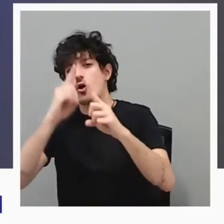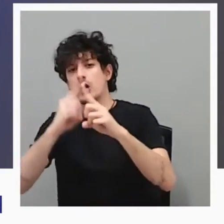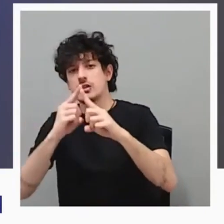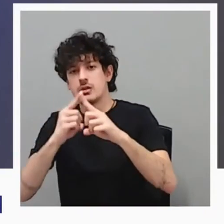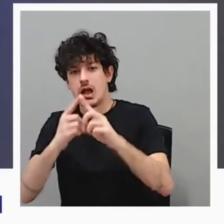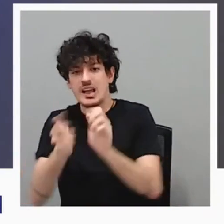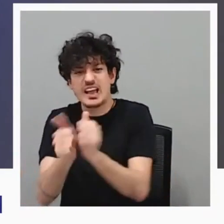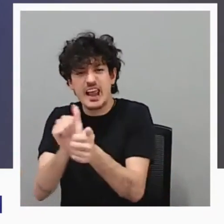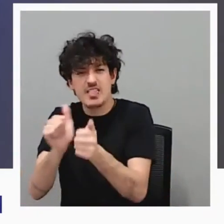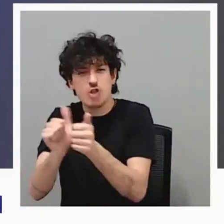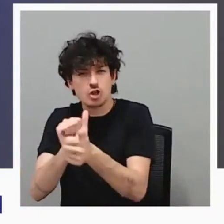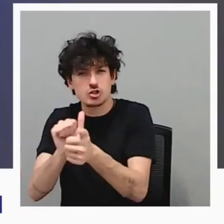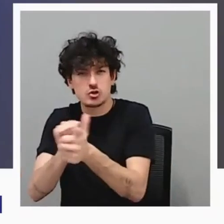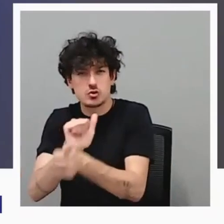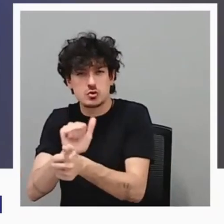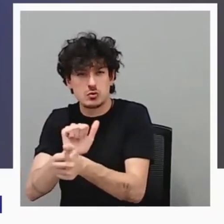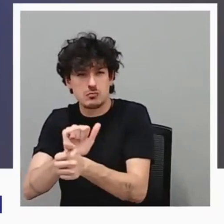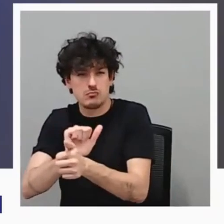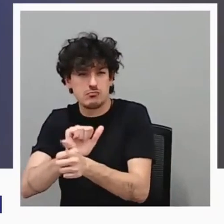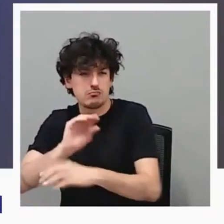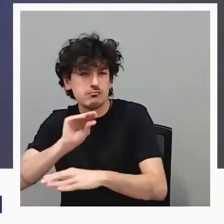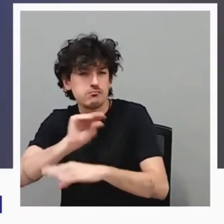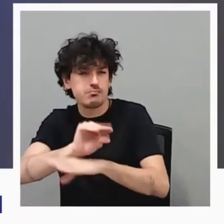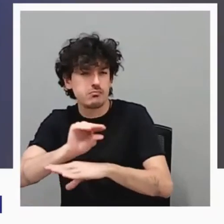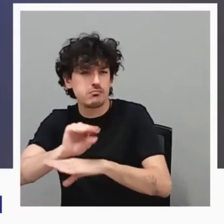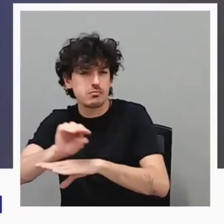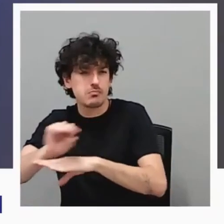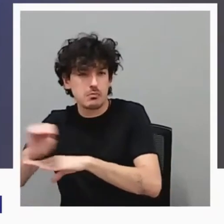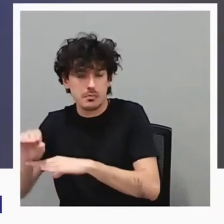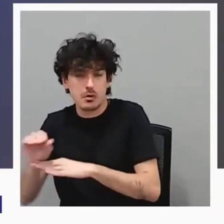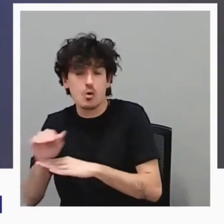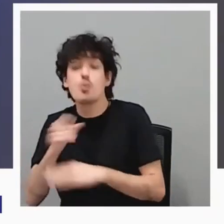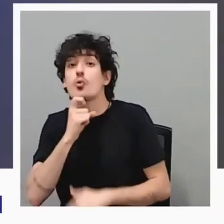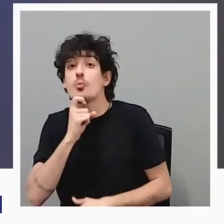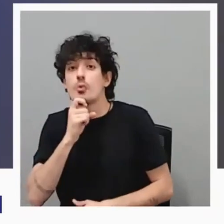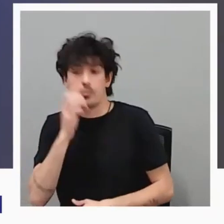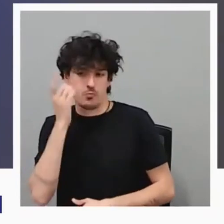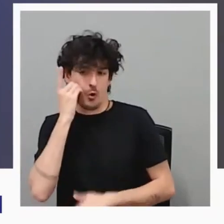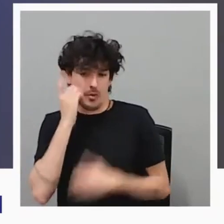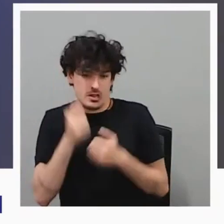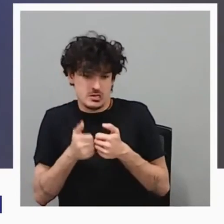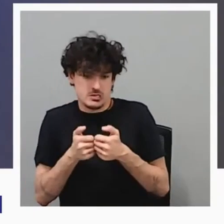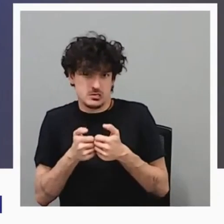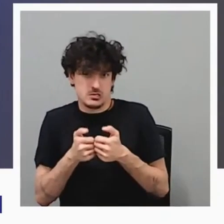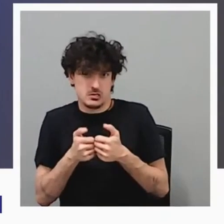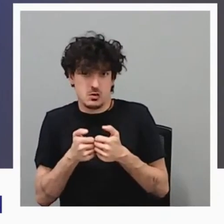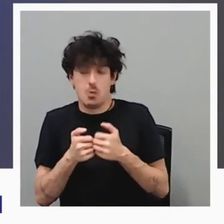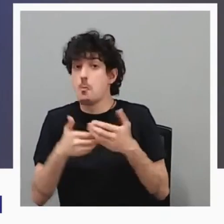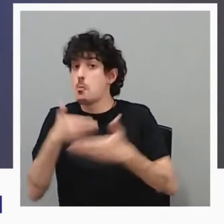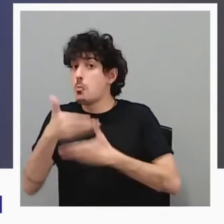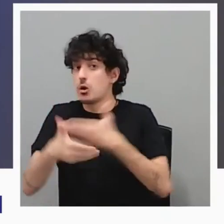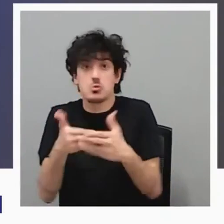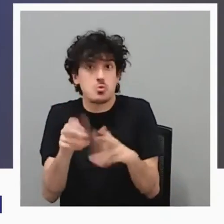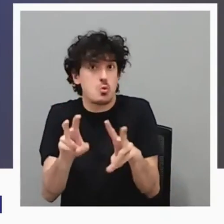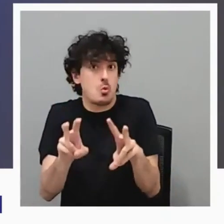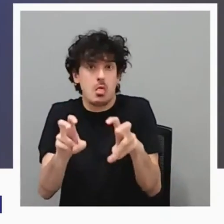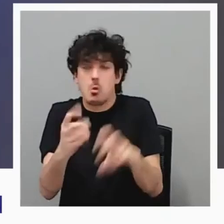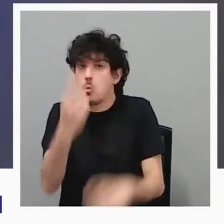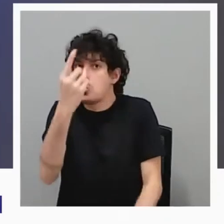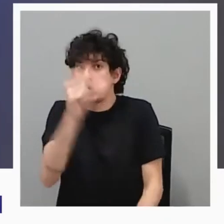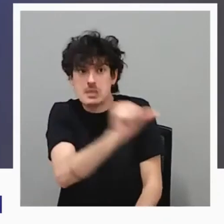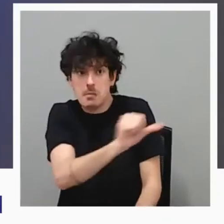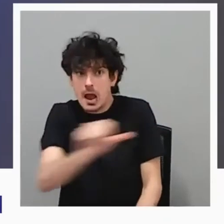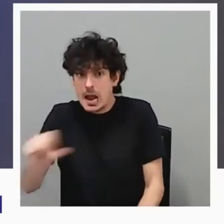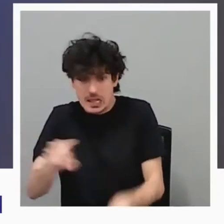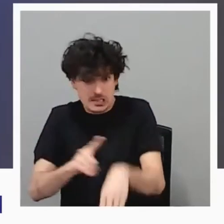prácticamente sin salir de su casa, a través del móvil, ¿no? En un proceso innovador que les llevó nada. En unas semanas